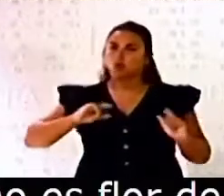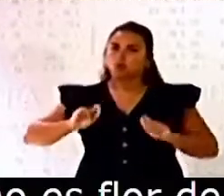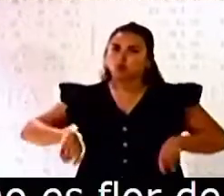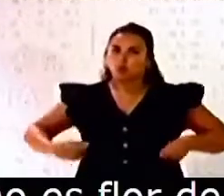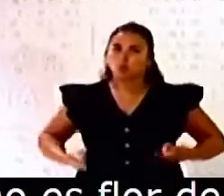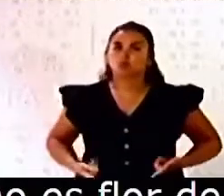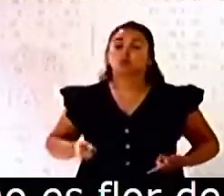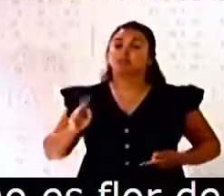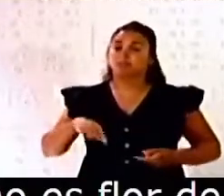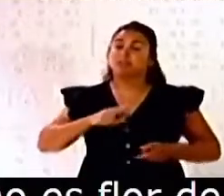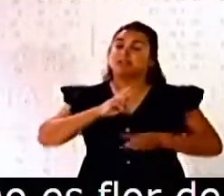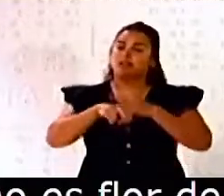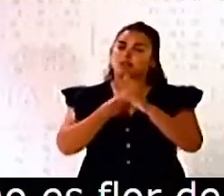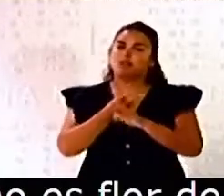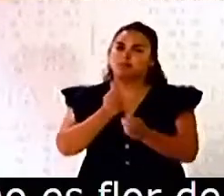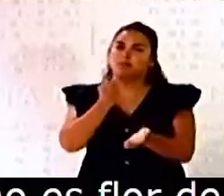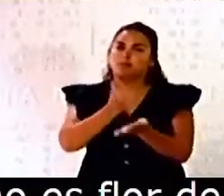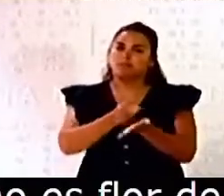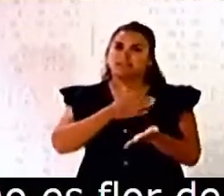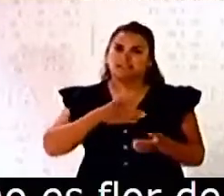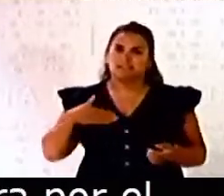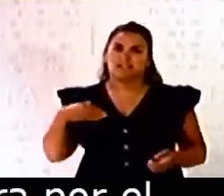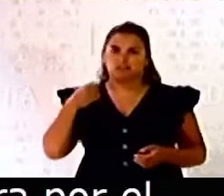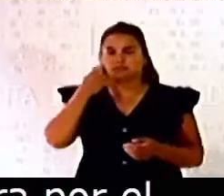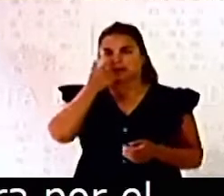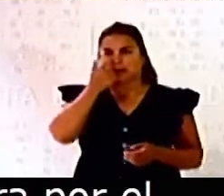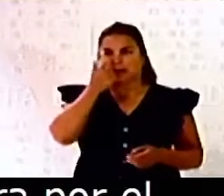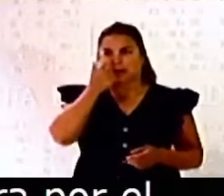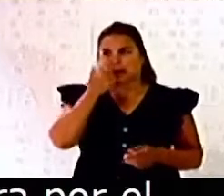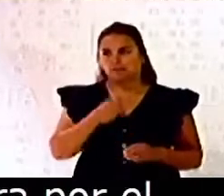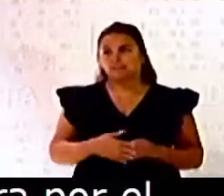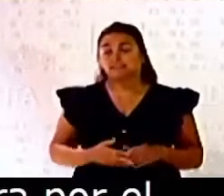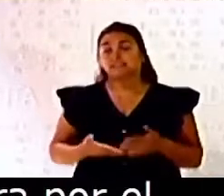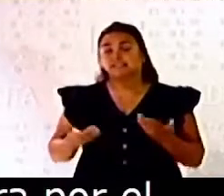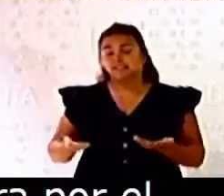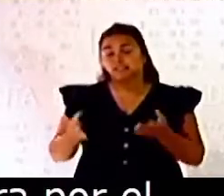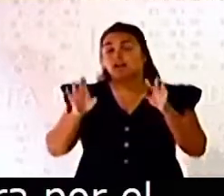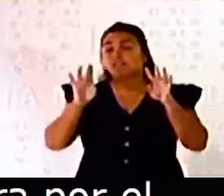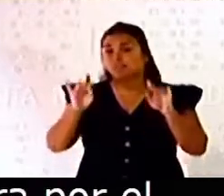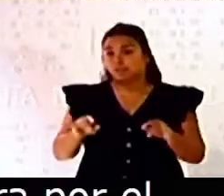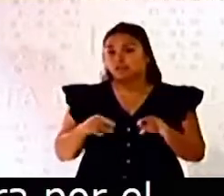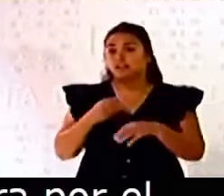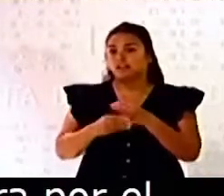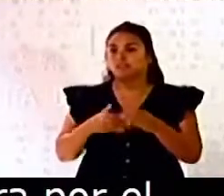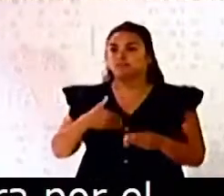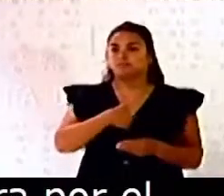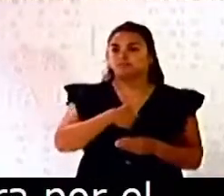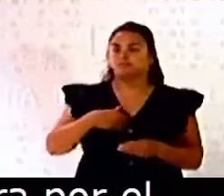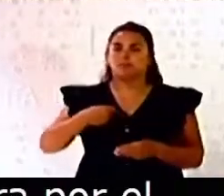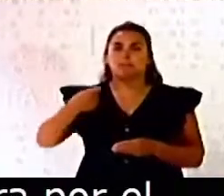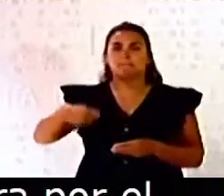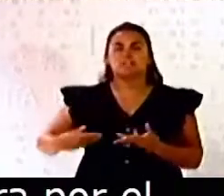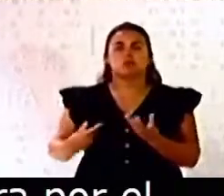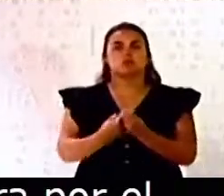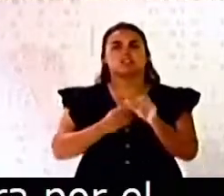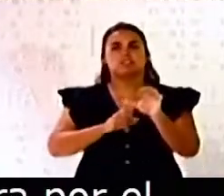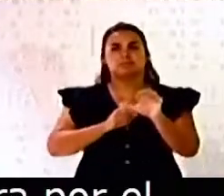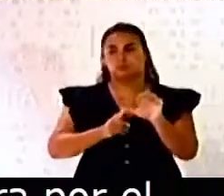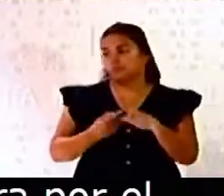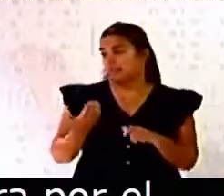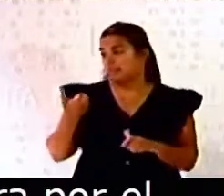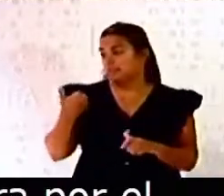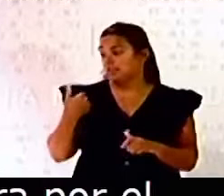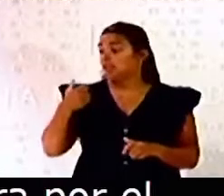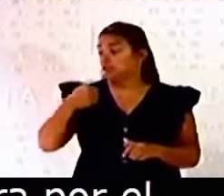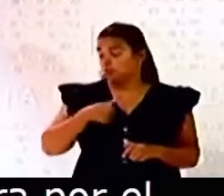las renovables. Esa es la afirmación que hizo y posicionamiento el presidente de la Junta de Extremadura hace unos días y que